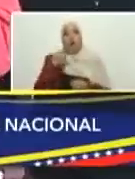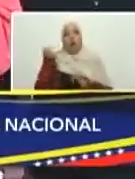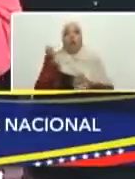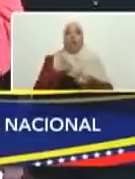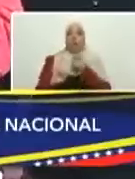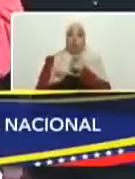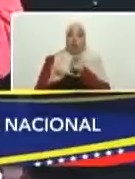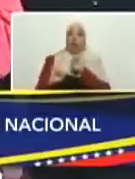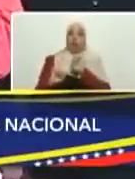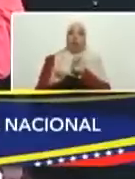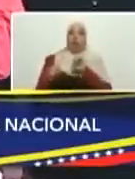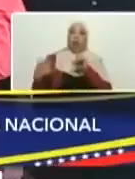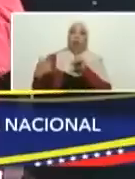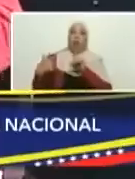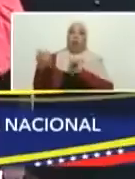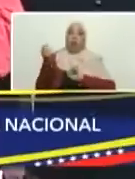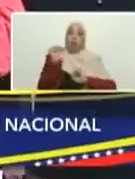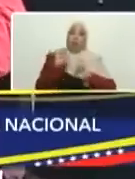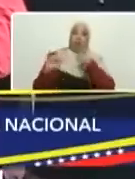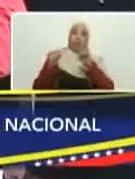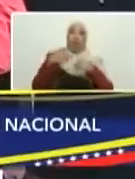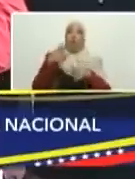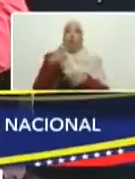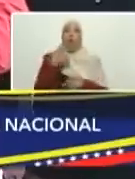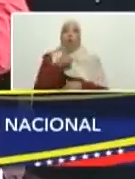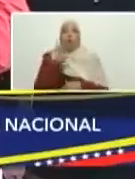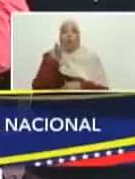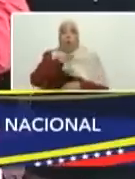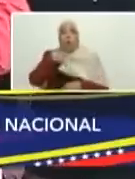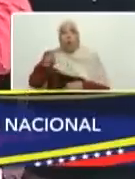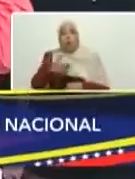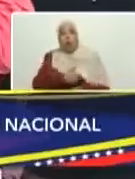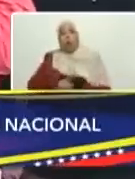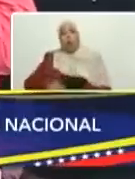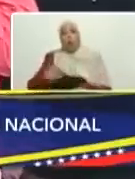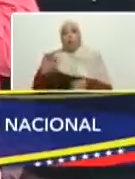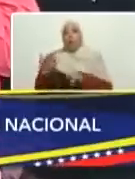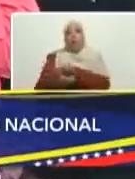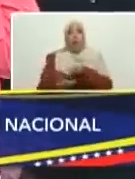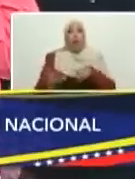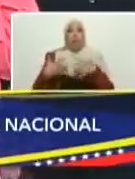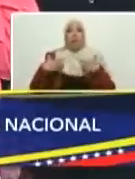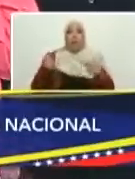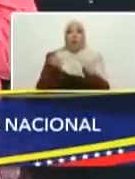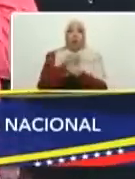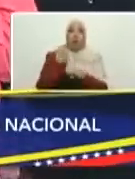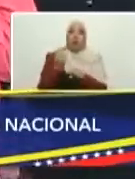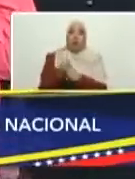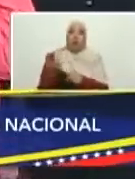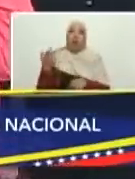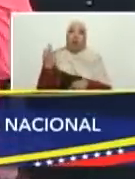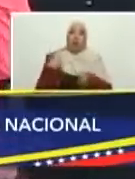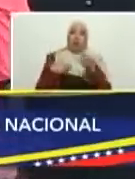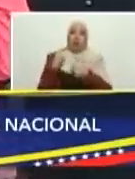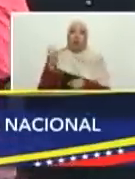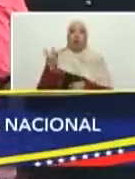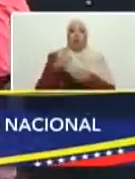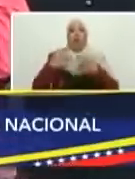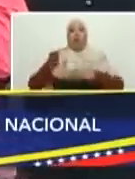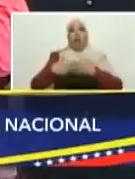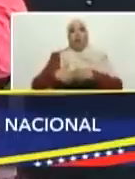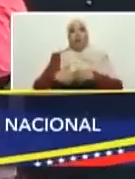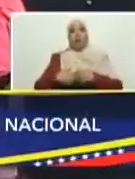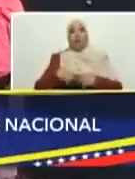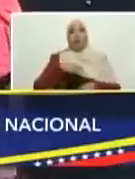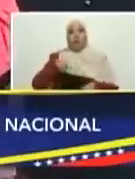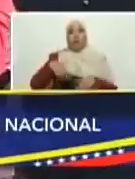enfrentar la agresión, la guerra más brutal que jamás se haya vivido contra la economía, las empresas públicas,